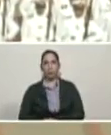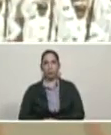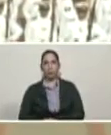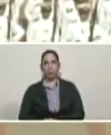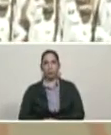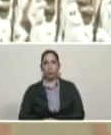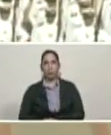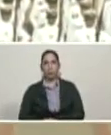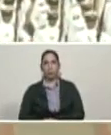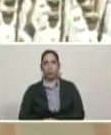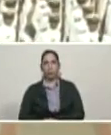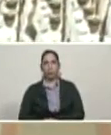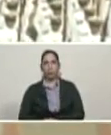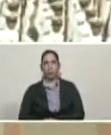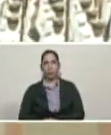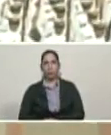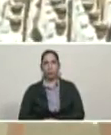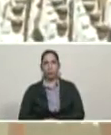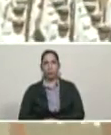6 años de batalla.